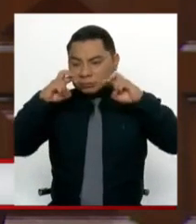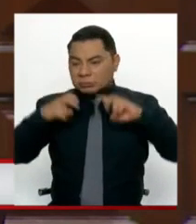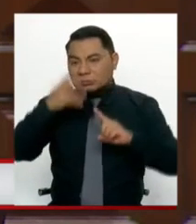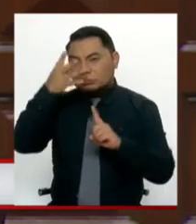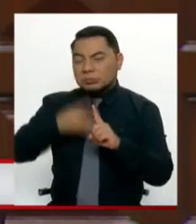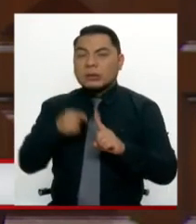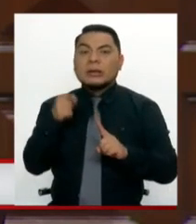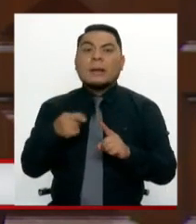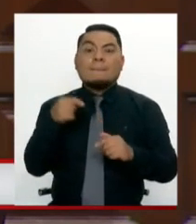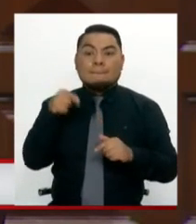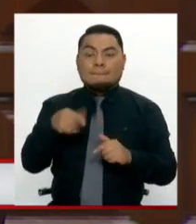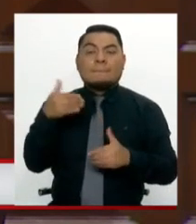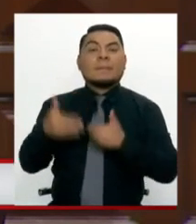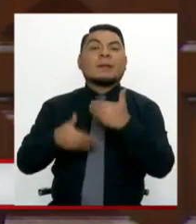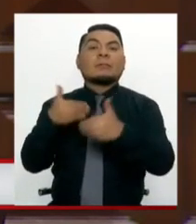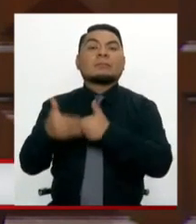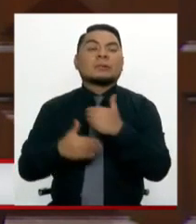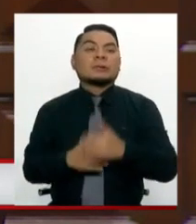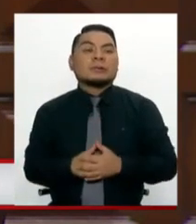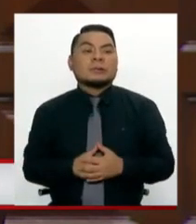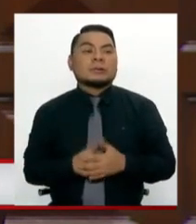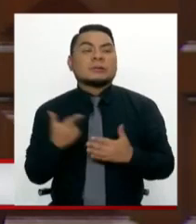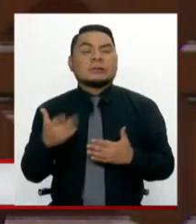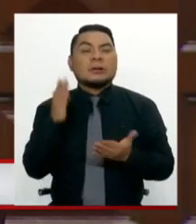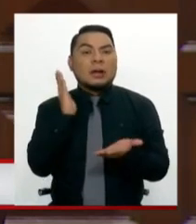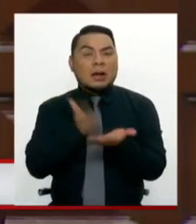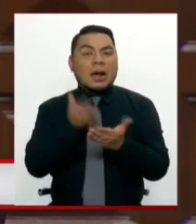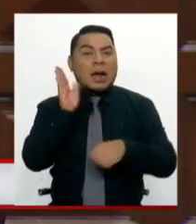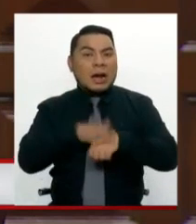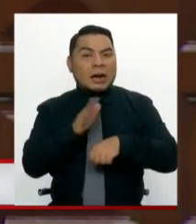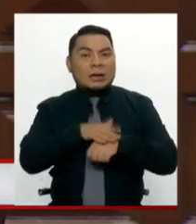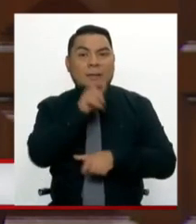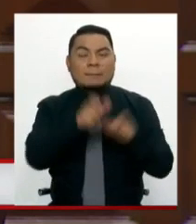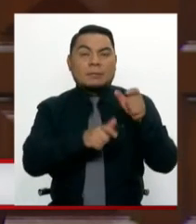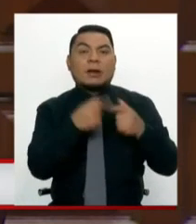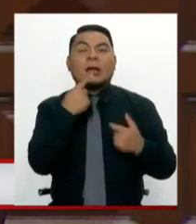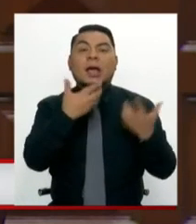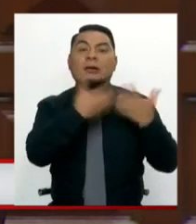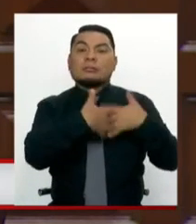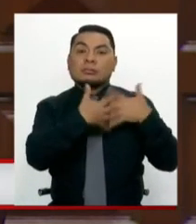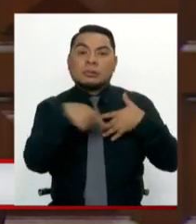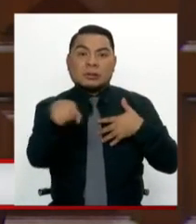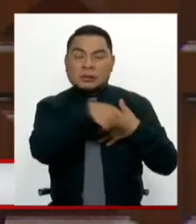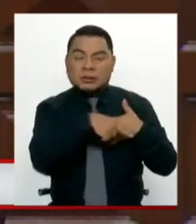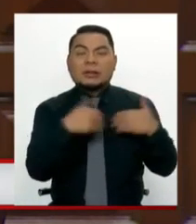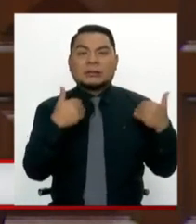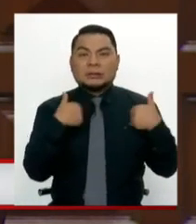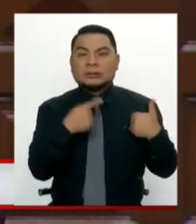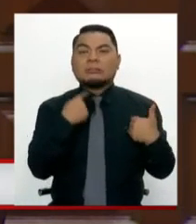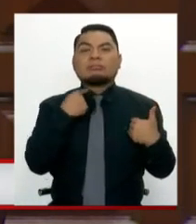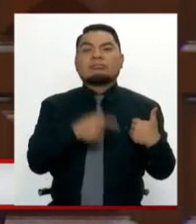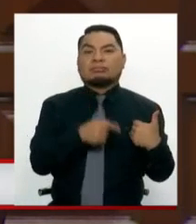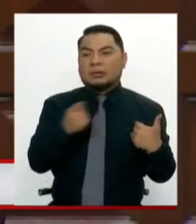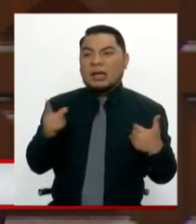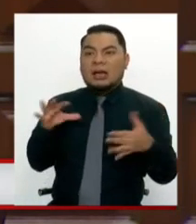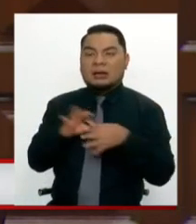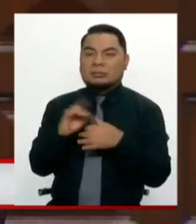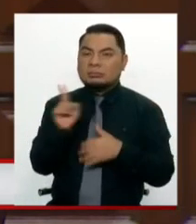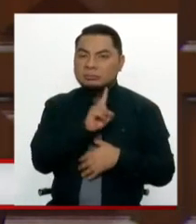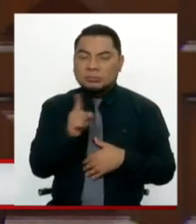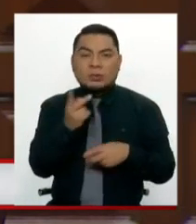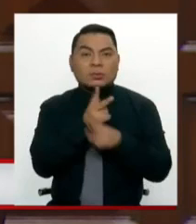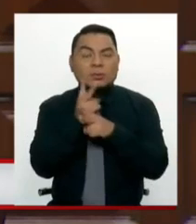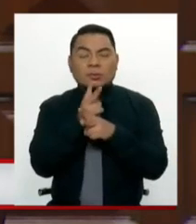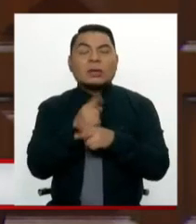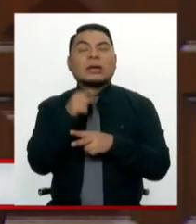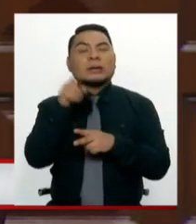investigación, el procesamiento y la sanción a las personas jurídicas que incurran en estos delitos. Quedan